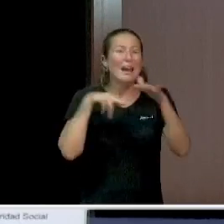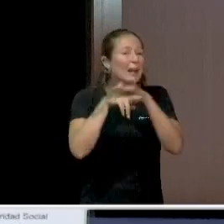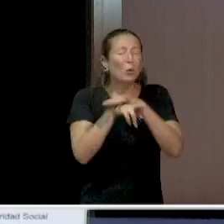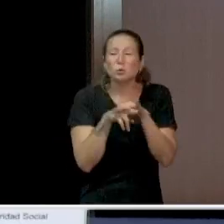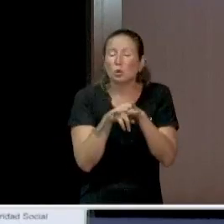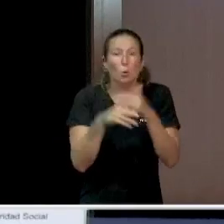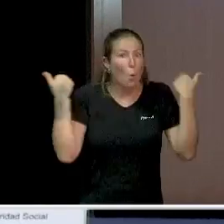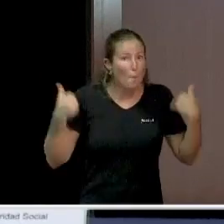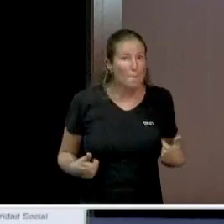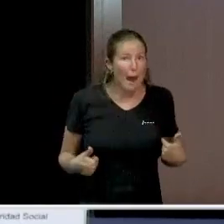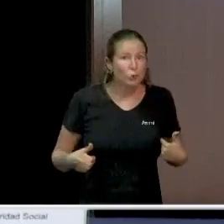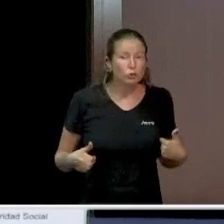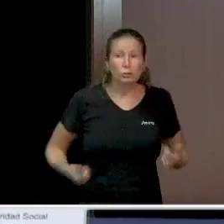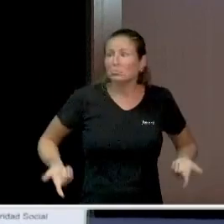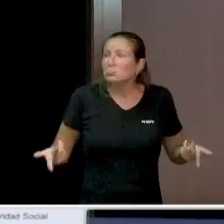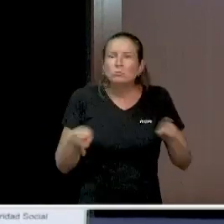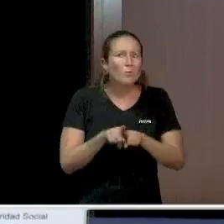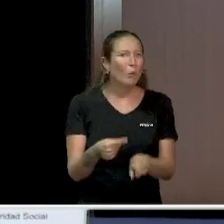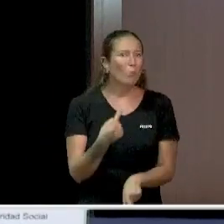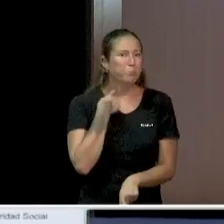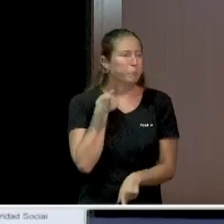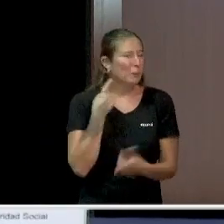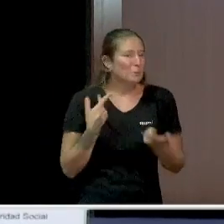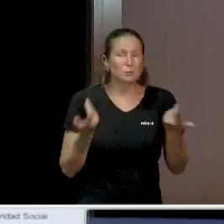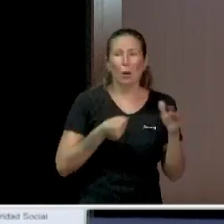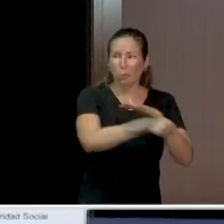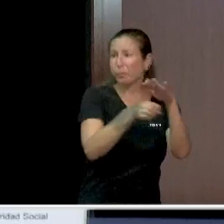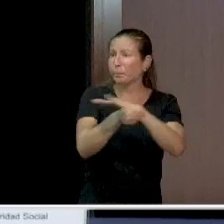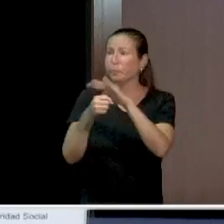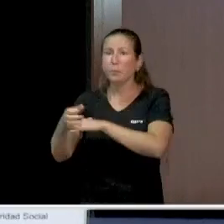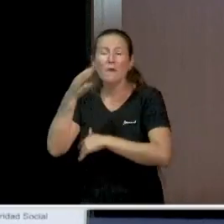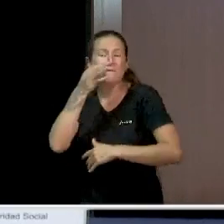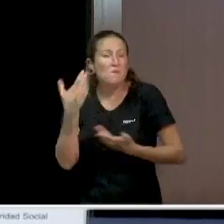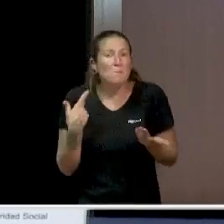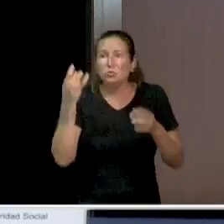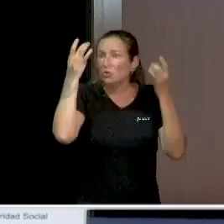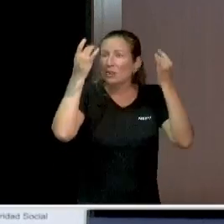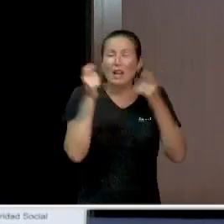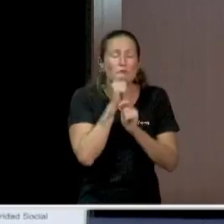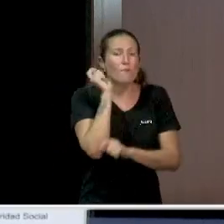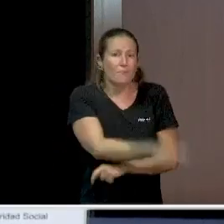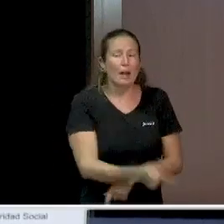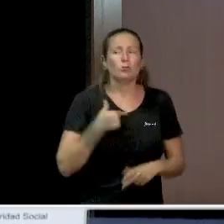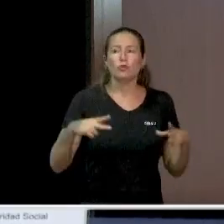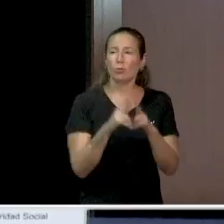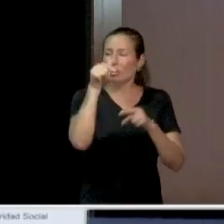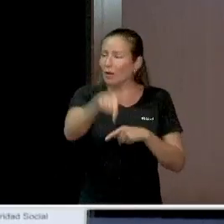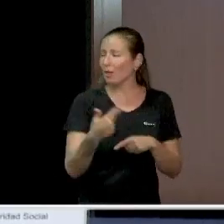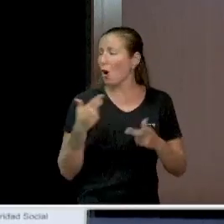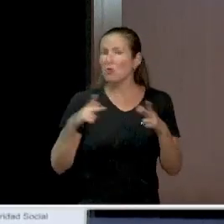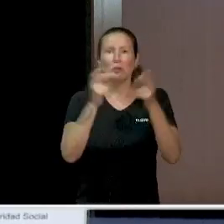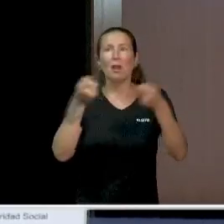recursos humanos que no nos podemos permitir. Esta sociedad y ninguna otra que se llame